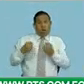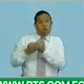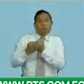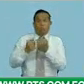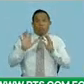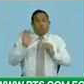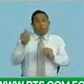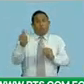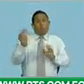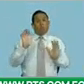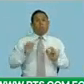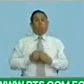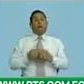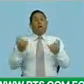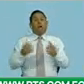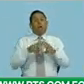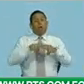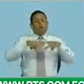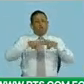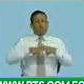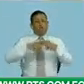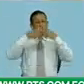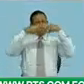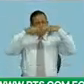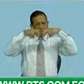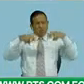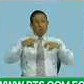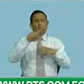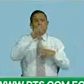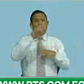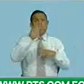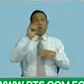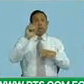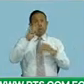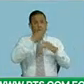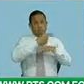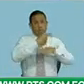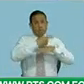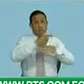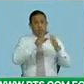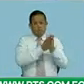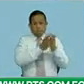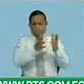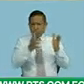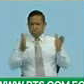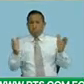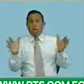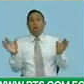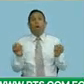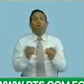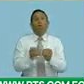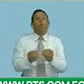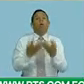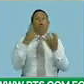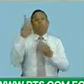fiscal de 120 días, donde están involucradas 19 personas, culmina este viernes. De ahí vendrá la